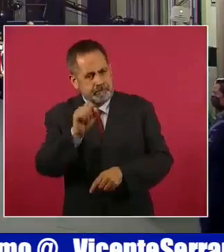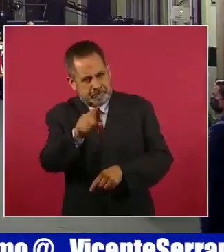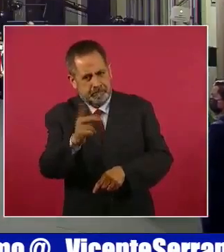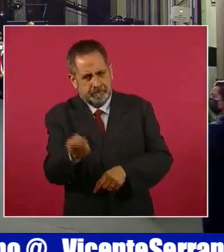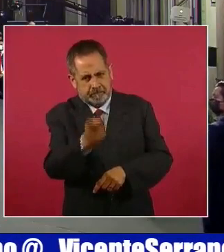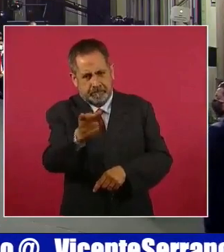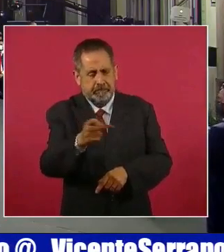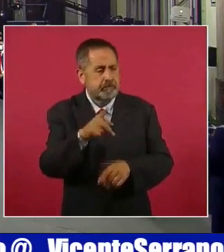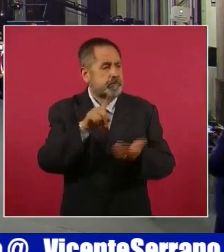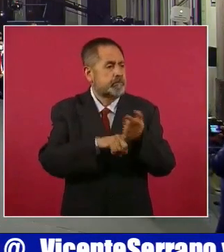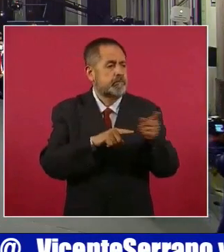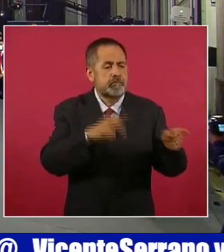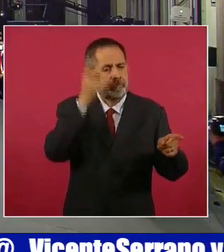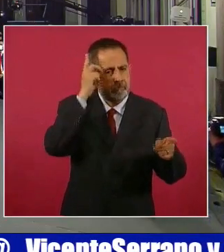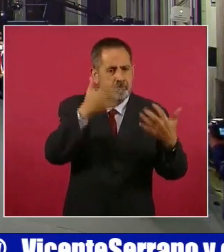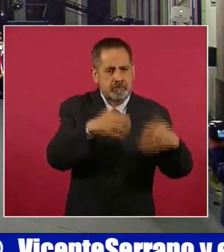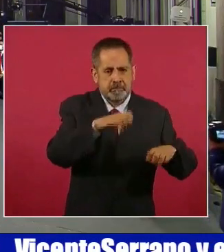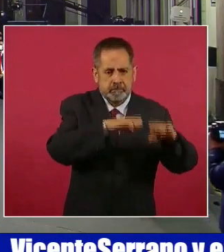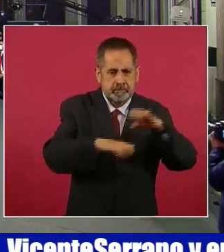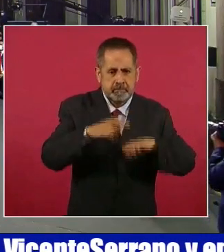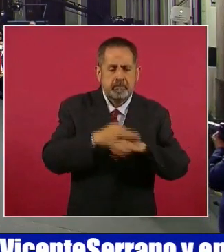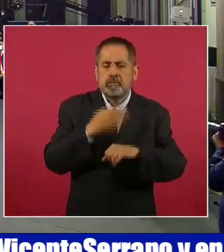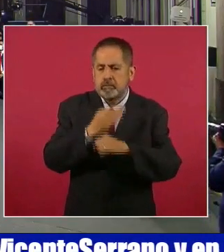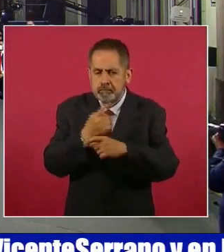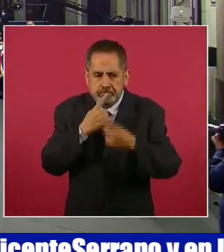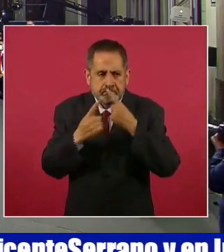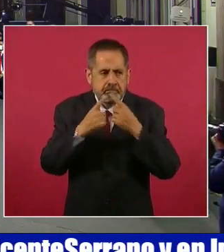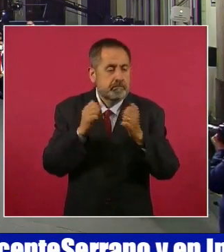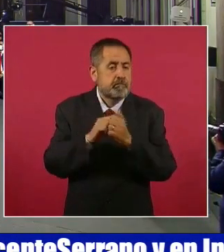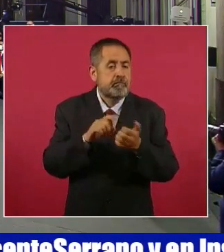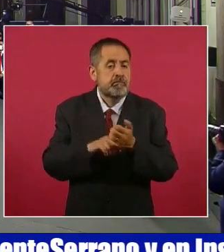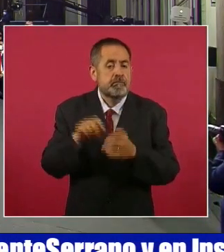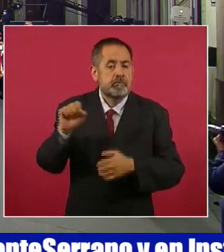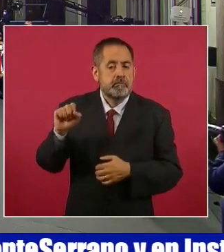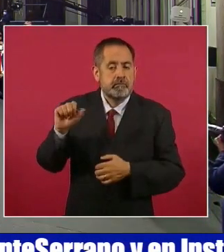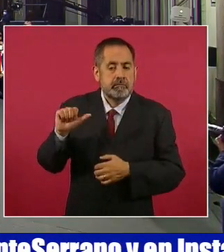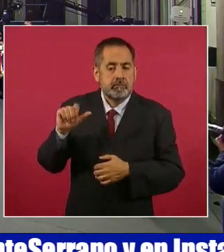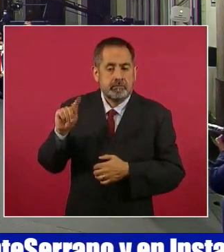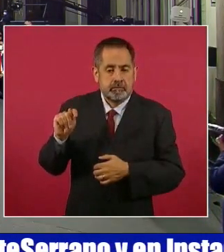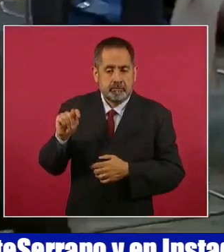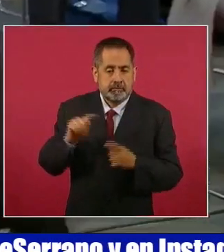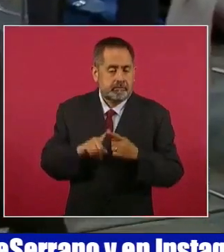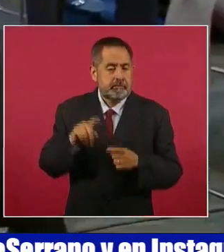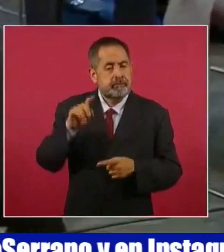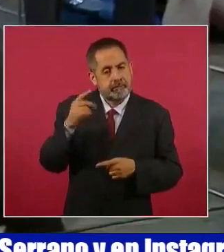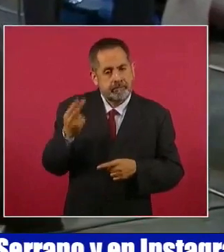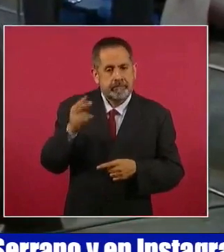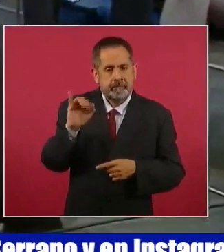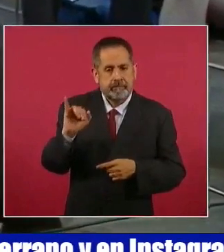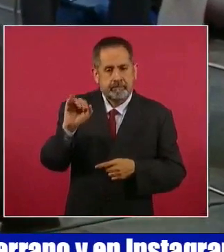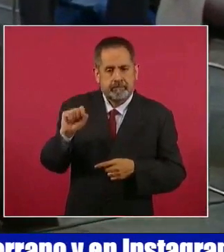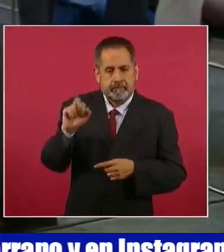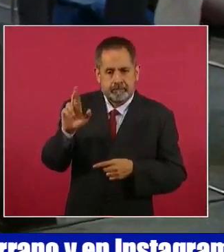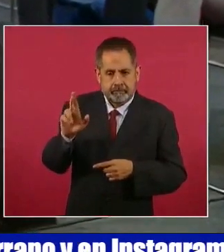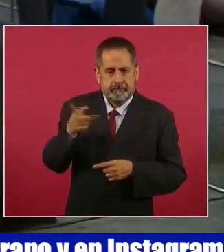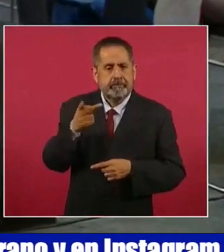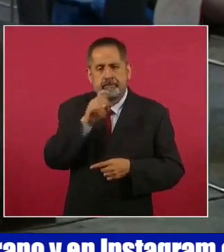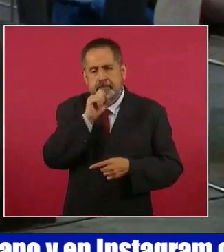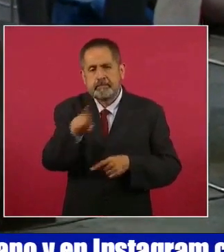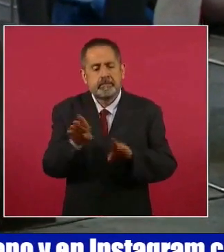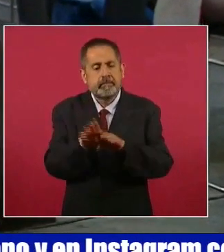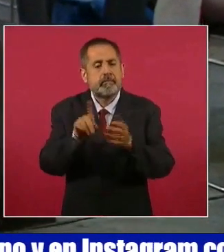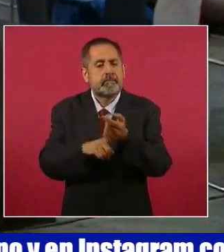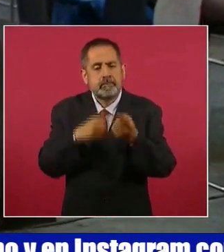porque no está violando la Constitución y no hay ningún problema. Dice que se tienen que, pues, usar los márgenes legales